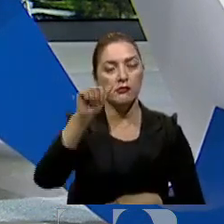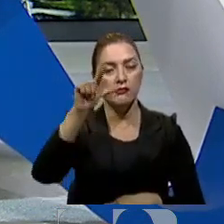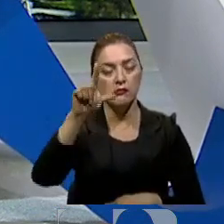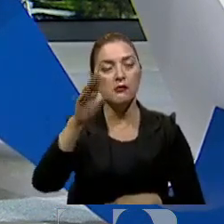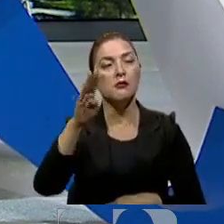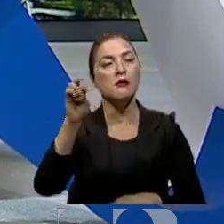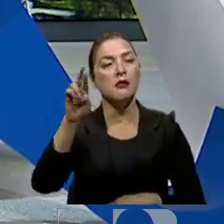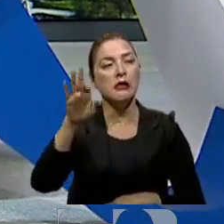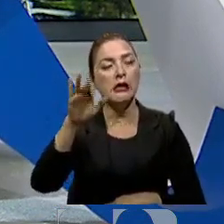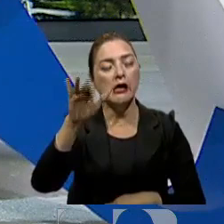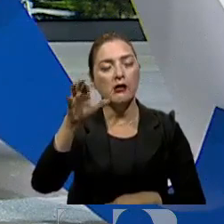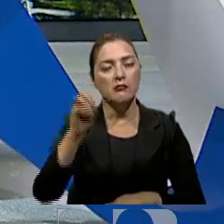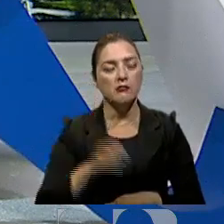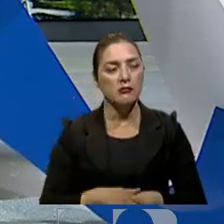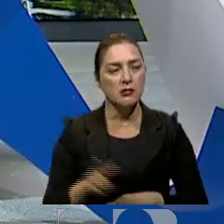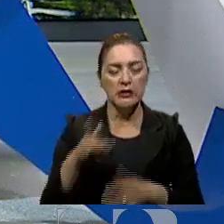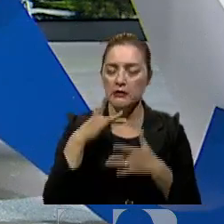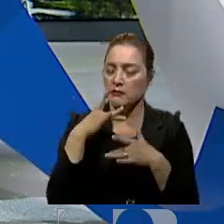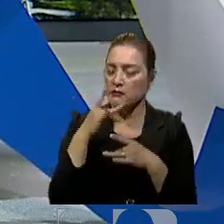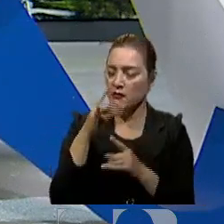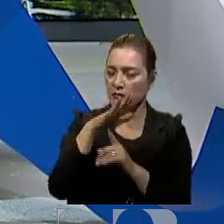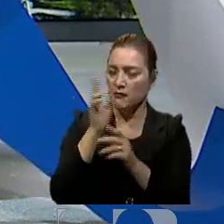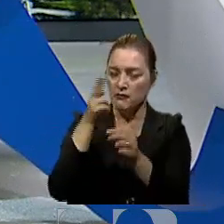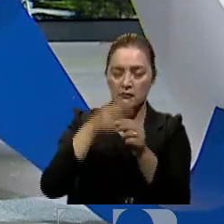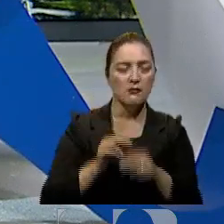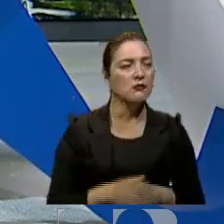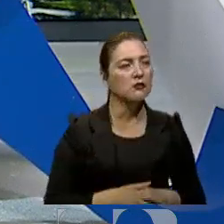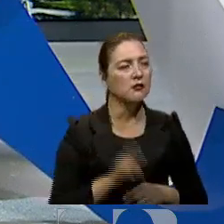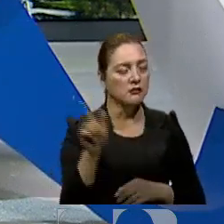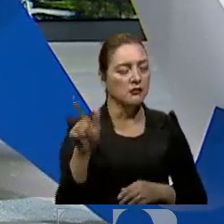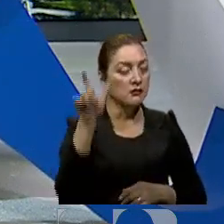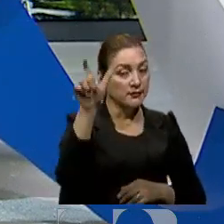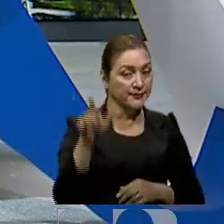Buenos días. A usted le encanta. Pensé que iba a decir la ciudadana Steffi Paz lo disfrute.